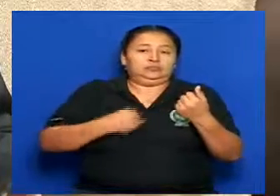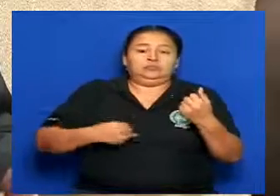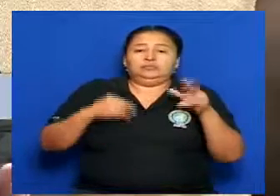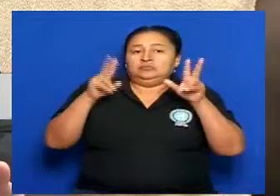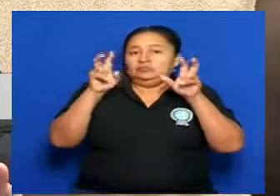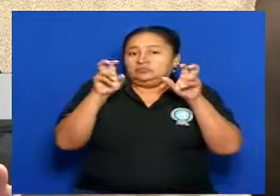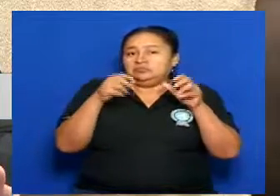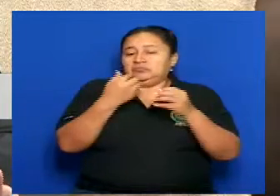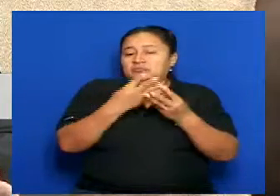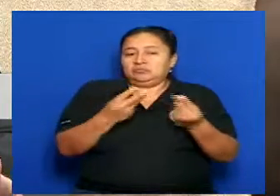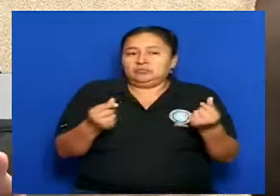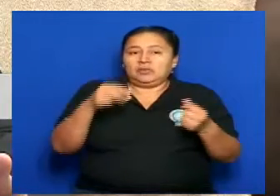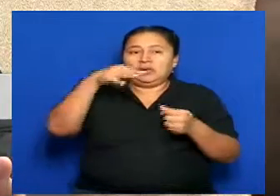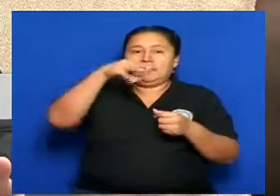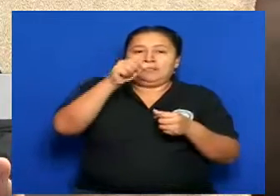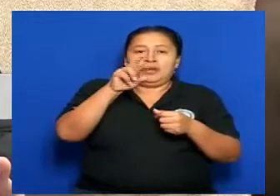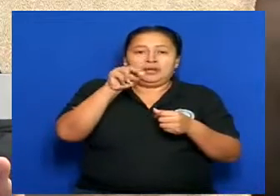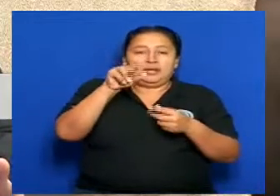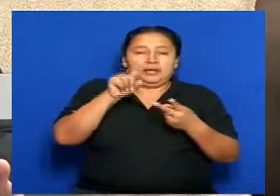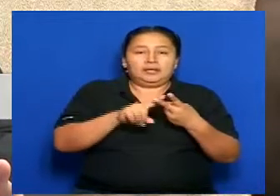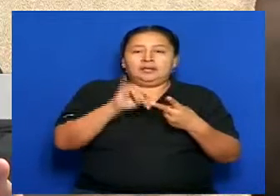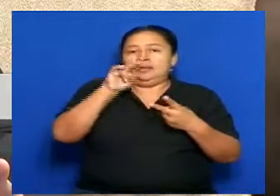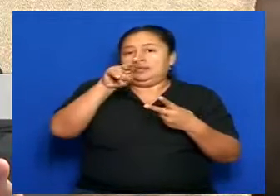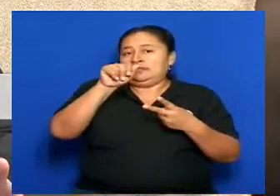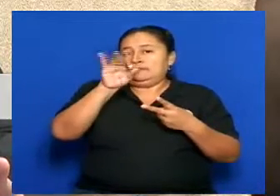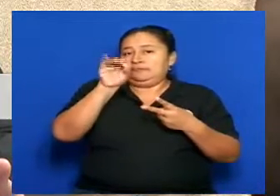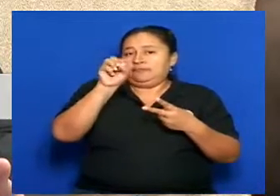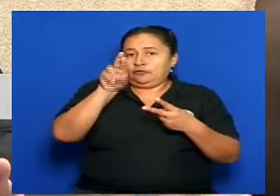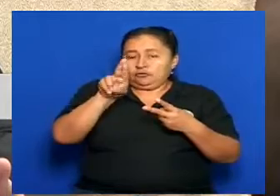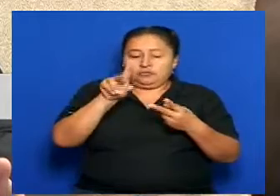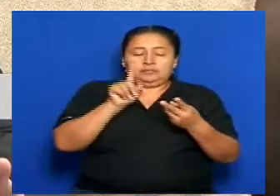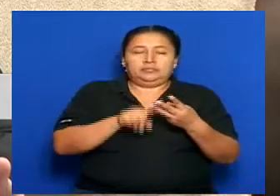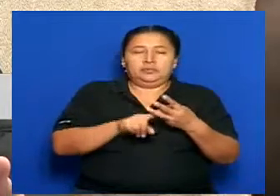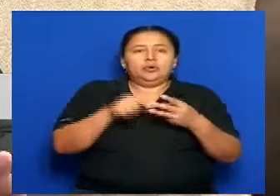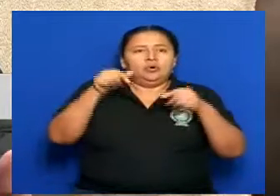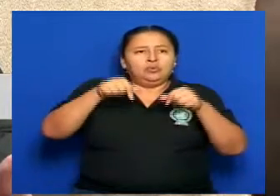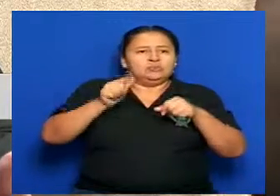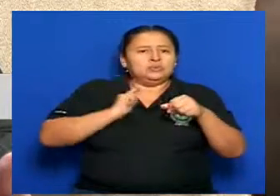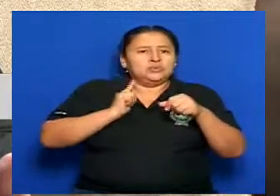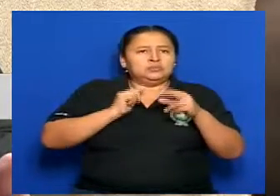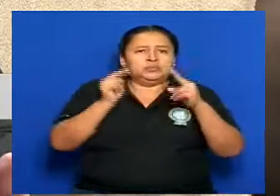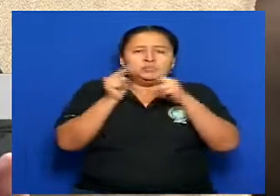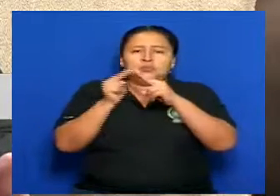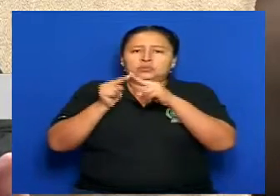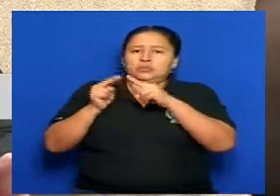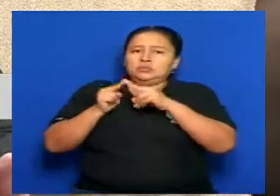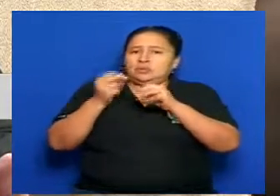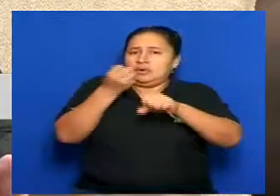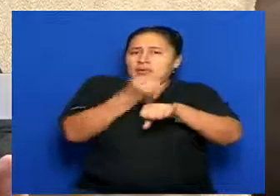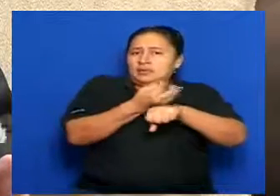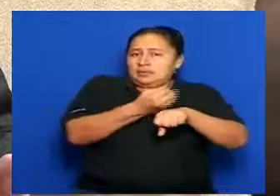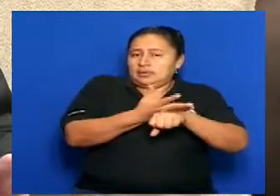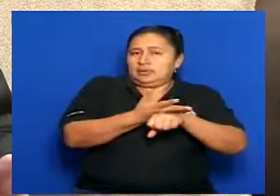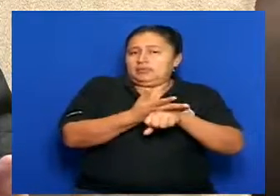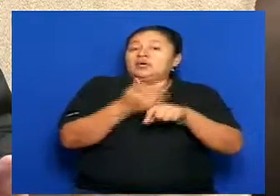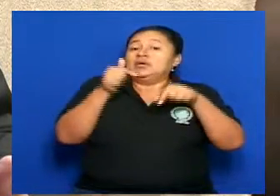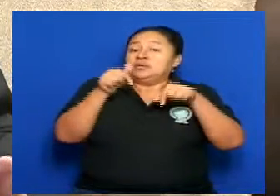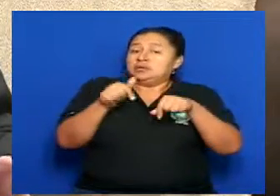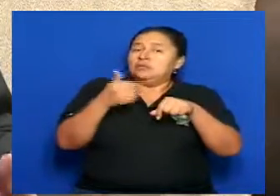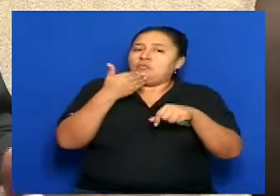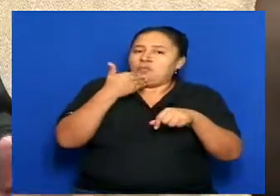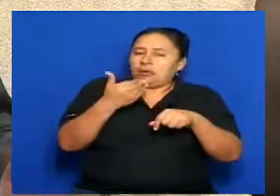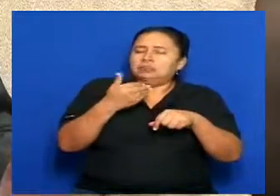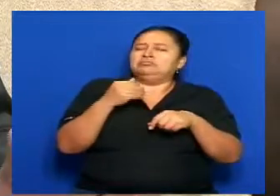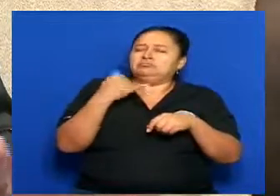el marena el inafor que hoy en día está teniendo contacto directo con la alcaldía y esto es bueno